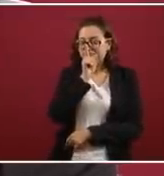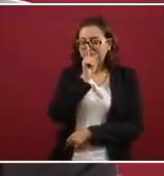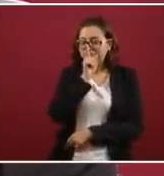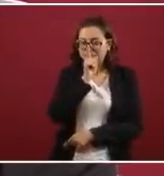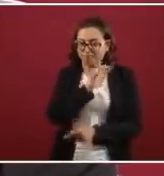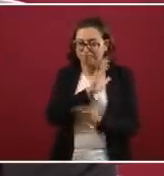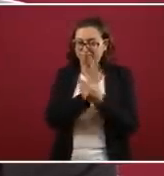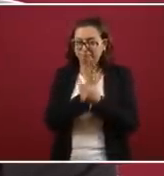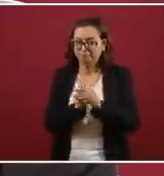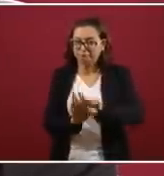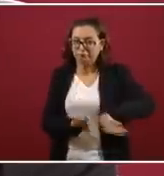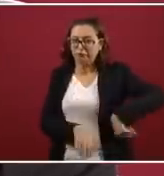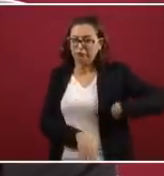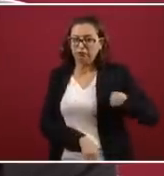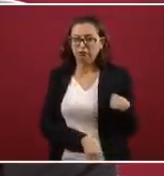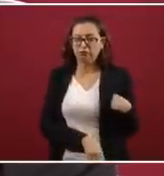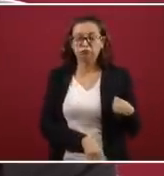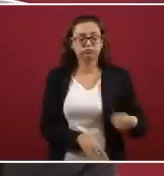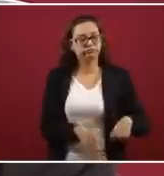expediente,